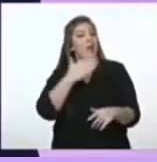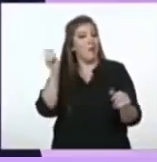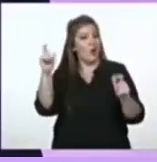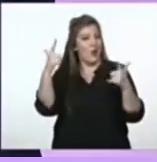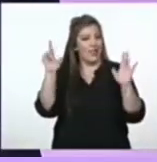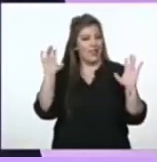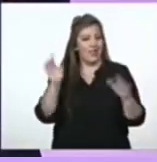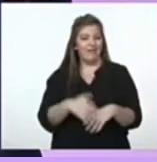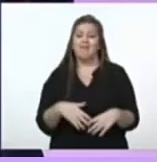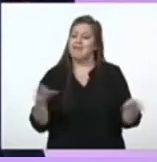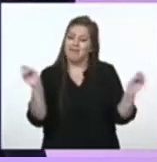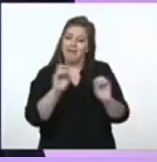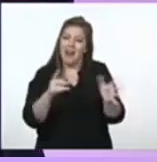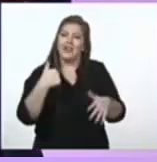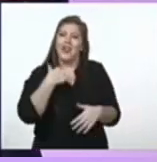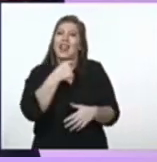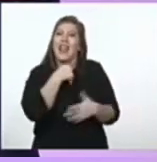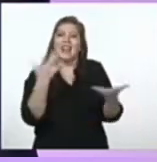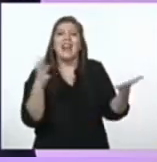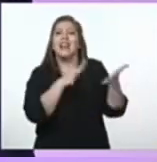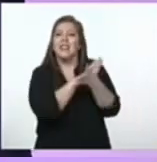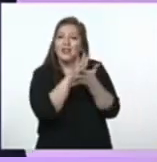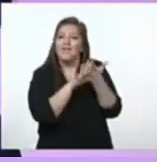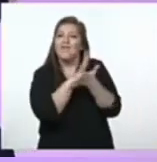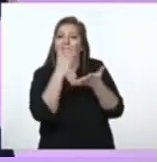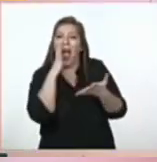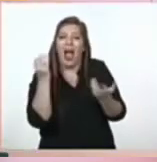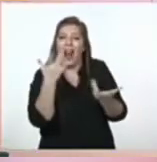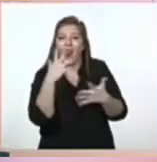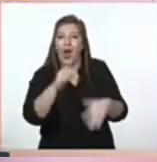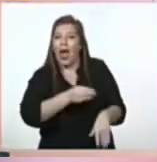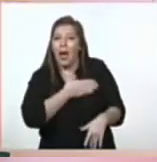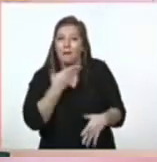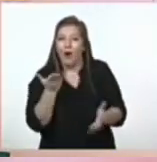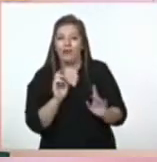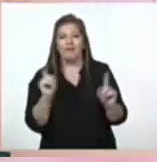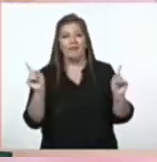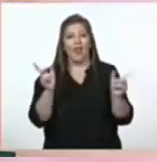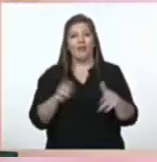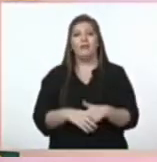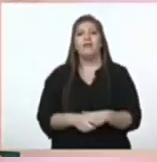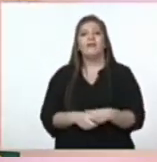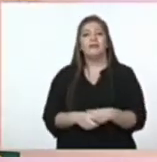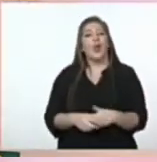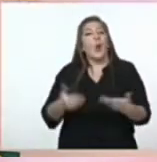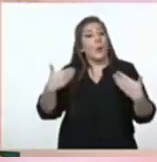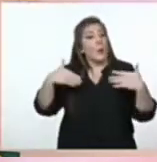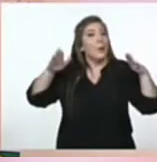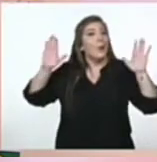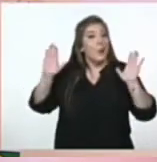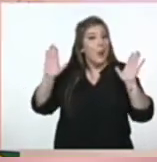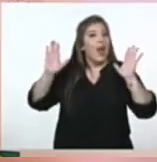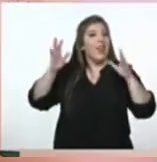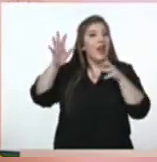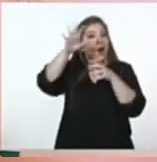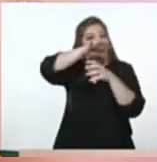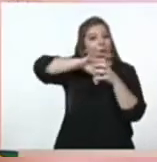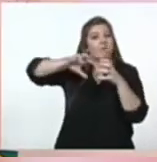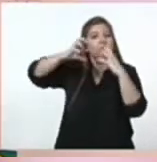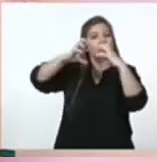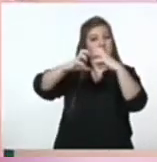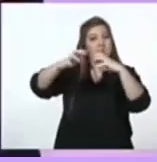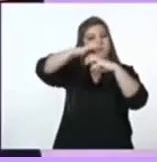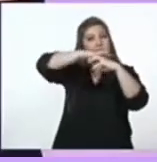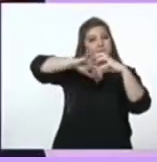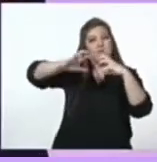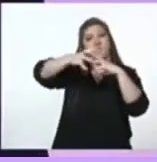relacionar. mal, yo te quería resolver no, imposible. No, digamos, puede suceder en su conjunto, entre las